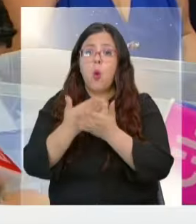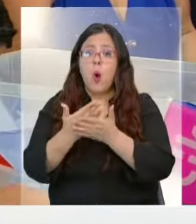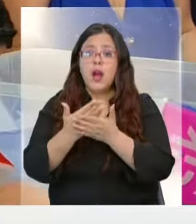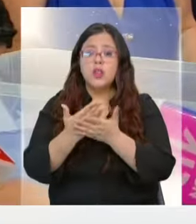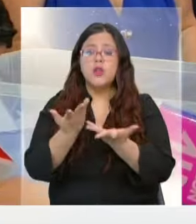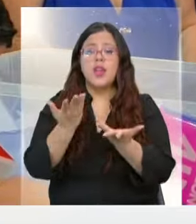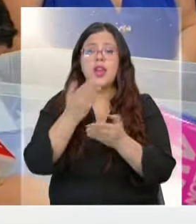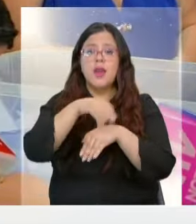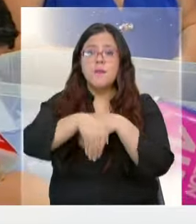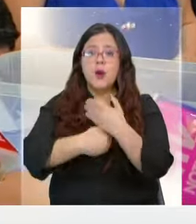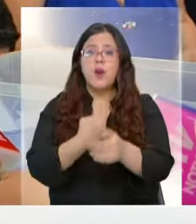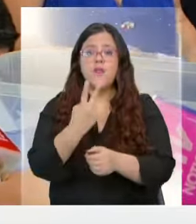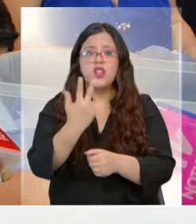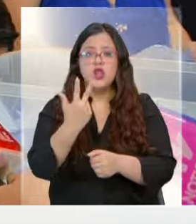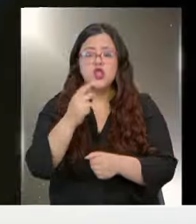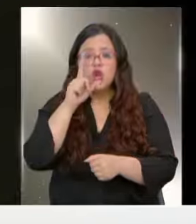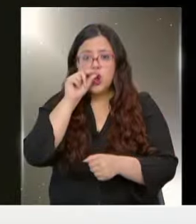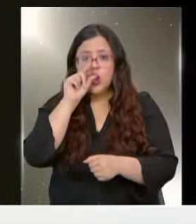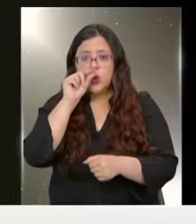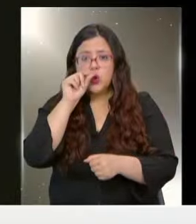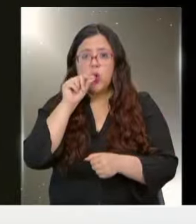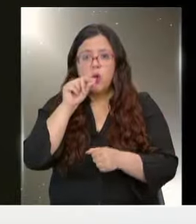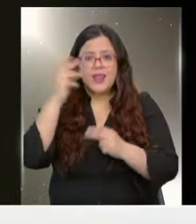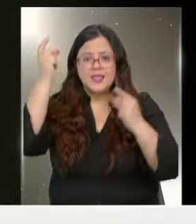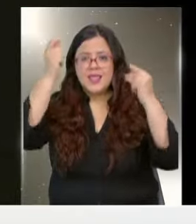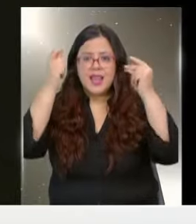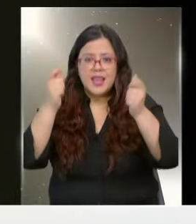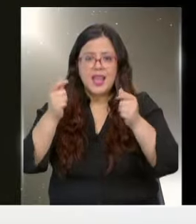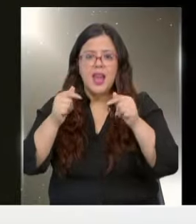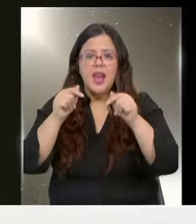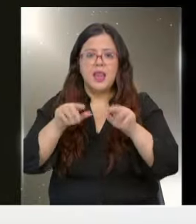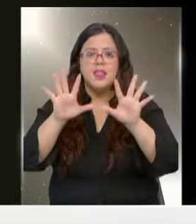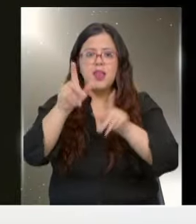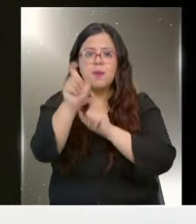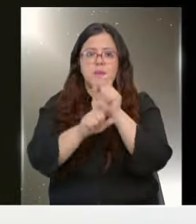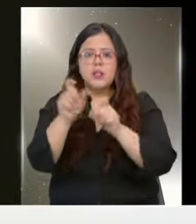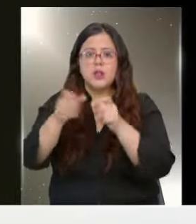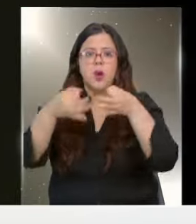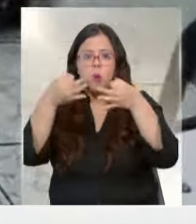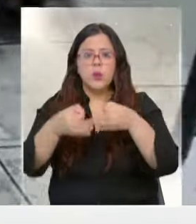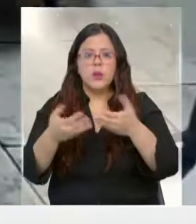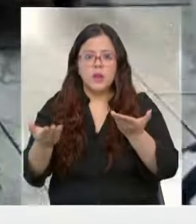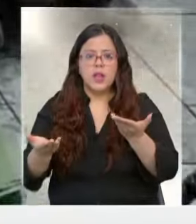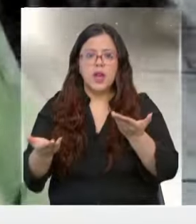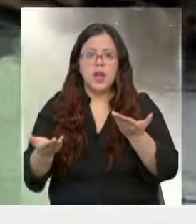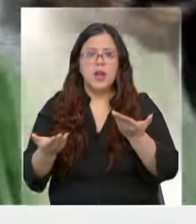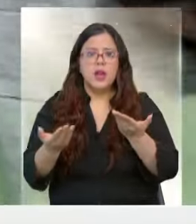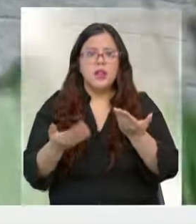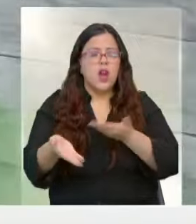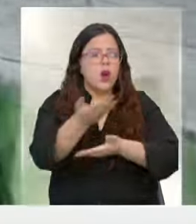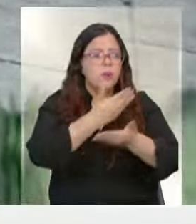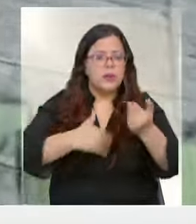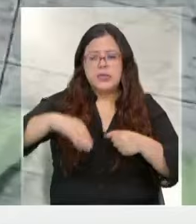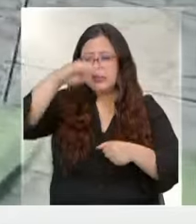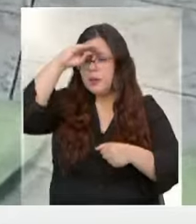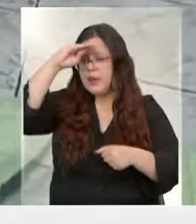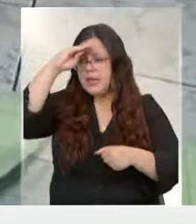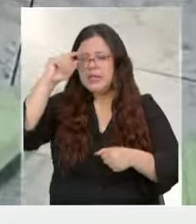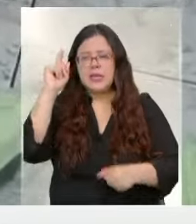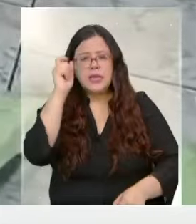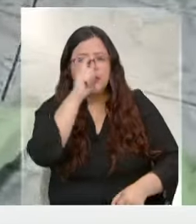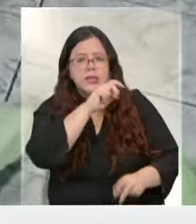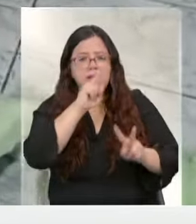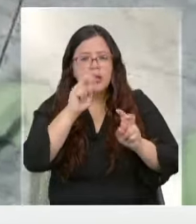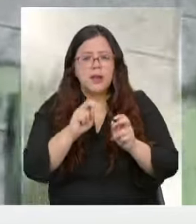de octubre, posterior a las elecciones, con apenas 10 miembros que compartían sus desastrosas experiencias durante